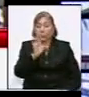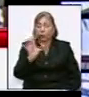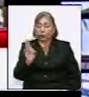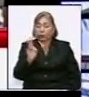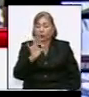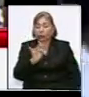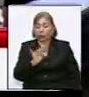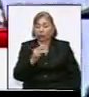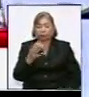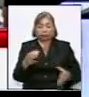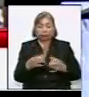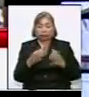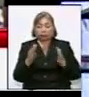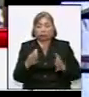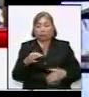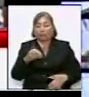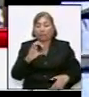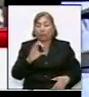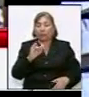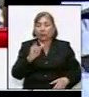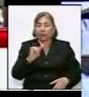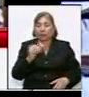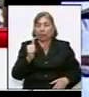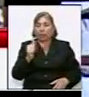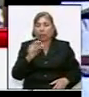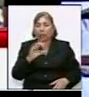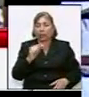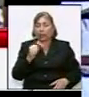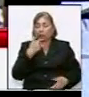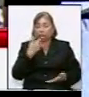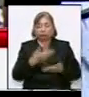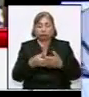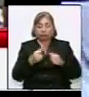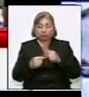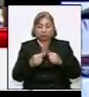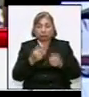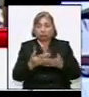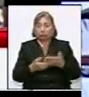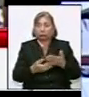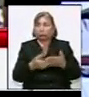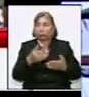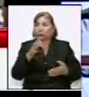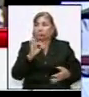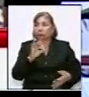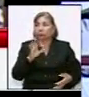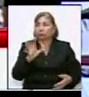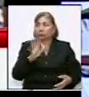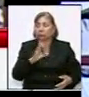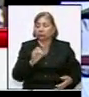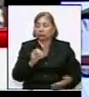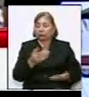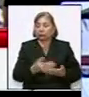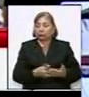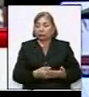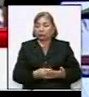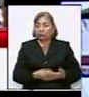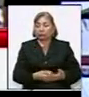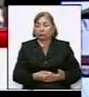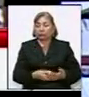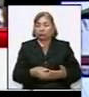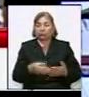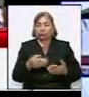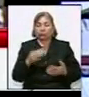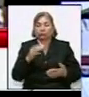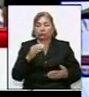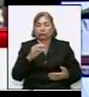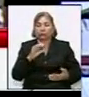presentado por el congresista persia escala que propone modificar el numeral 3 del artículo 50 del código procesal para el tronco y ofrece a